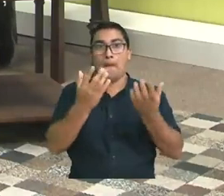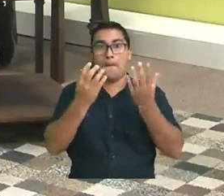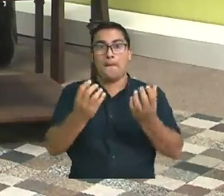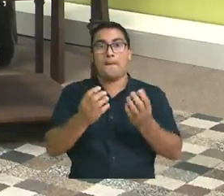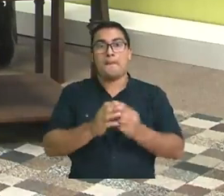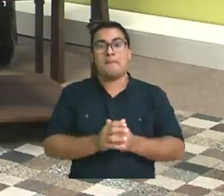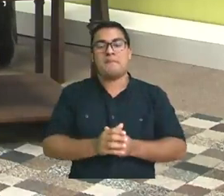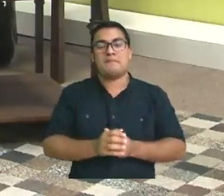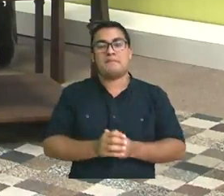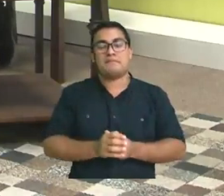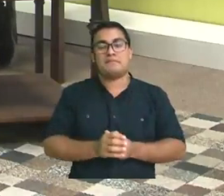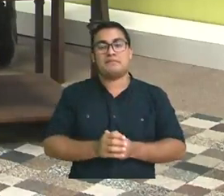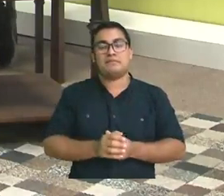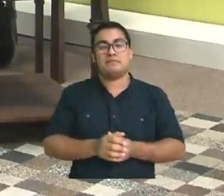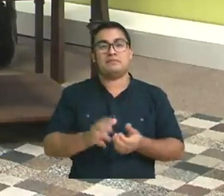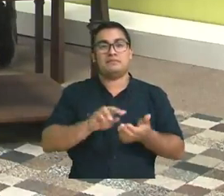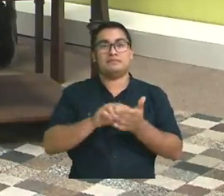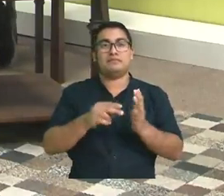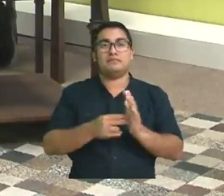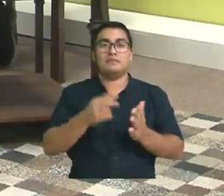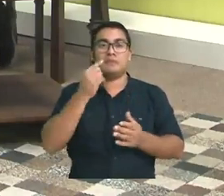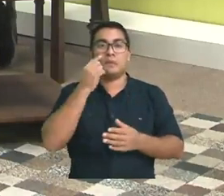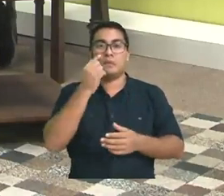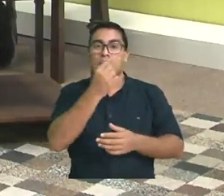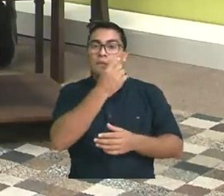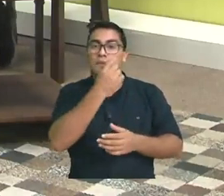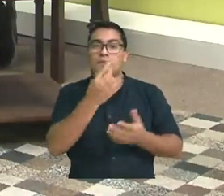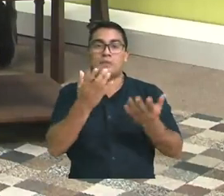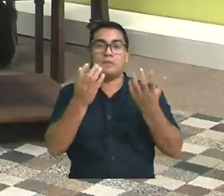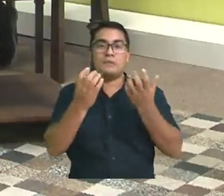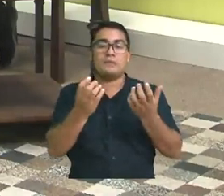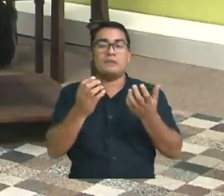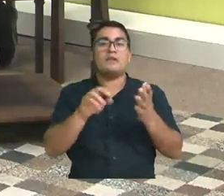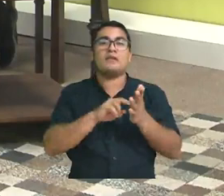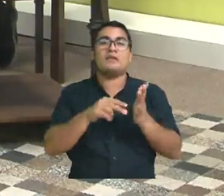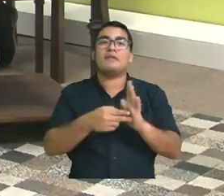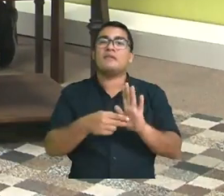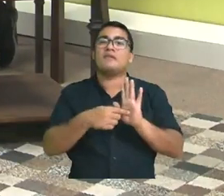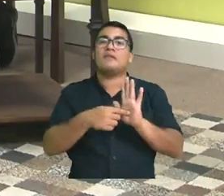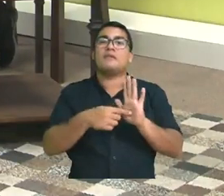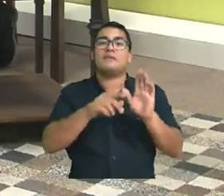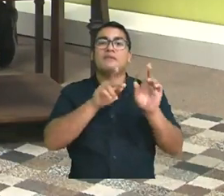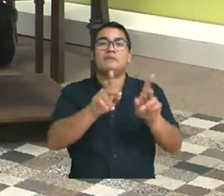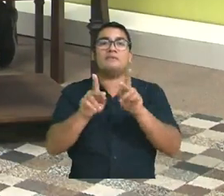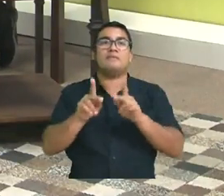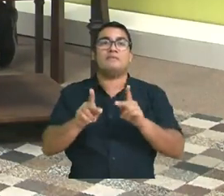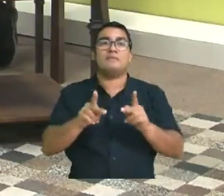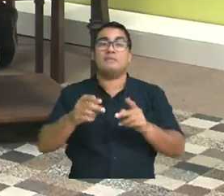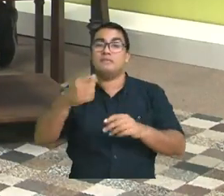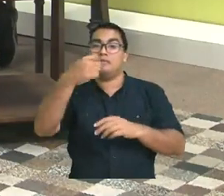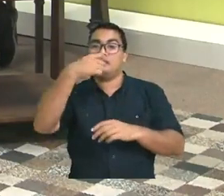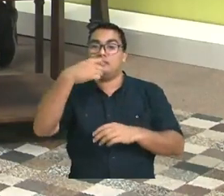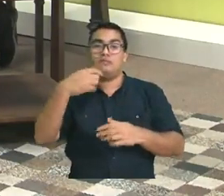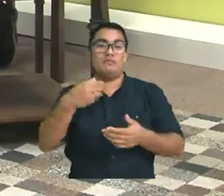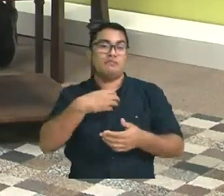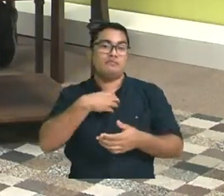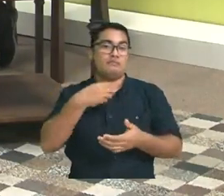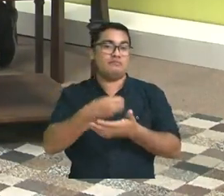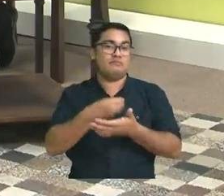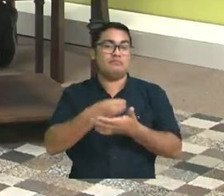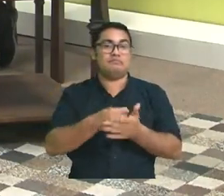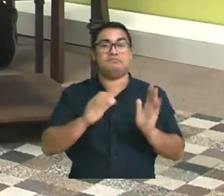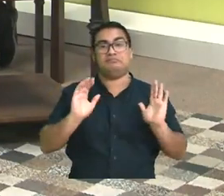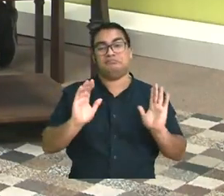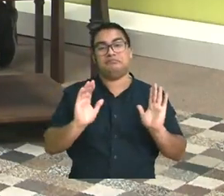ojo seco. El síndrome del ojo seco también no tiene que ver, doctora, con aquellas personas que se automedican. Usted sabe como en todo, a ver,